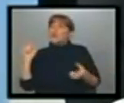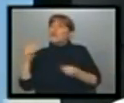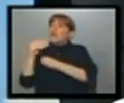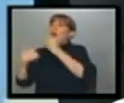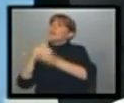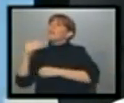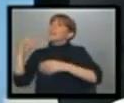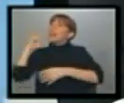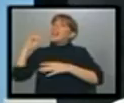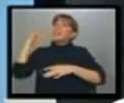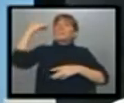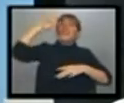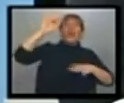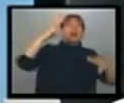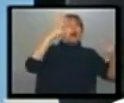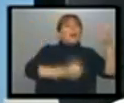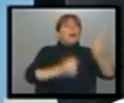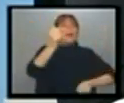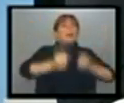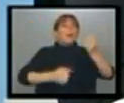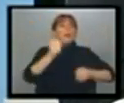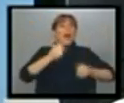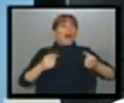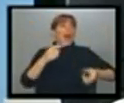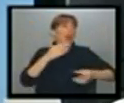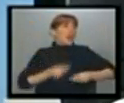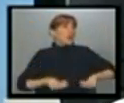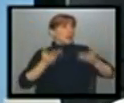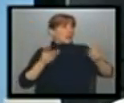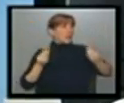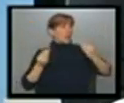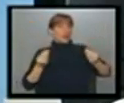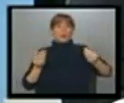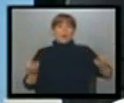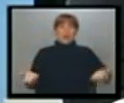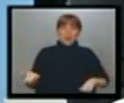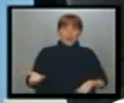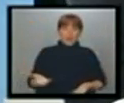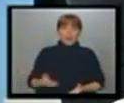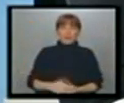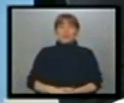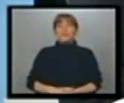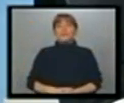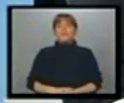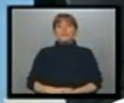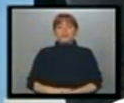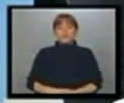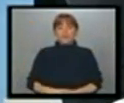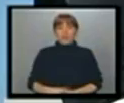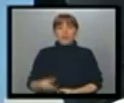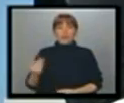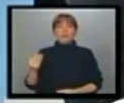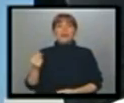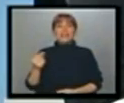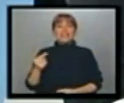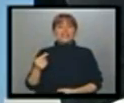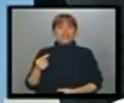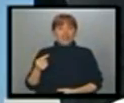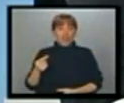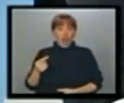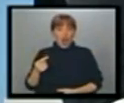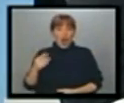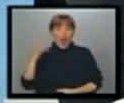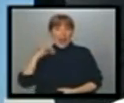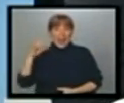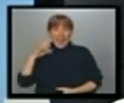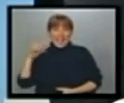un incremento en los sueldos. Fíjate lo que pasó con el precio que recibió el productor de la leche cruda,